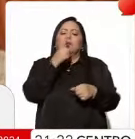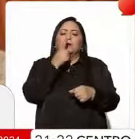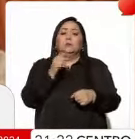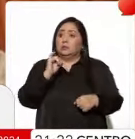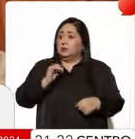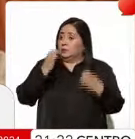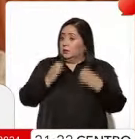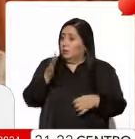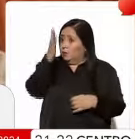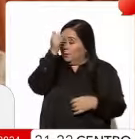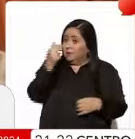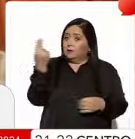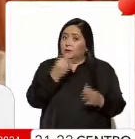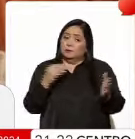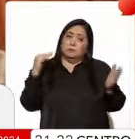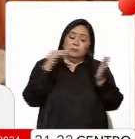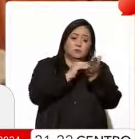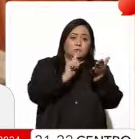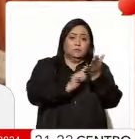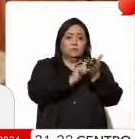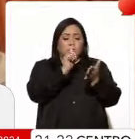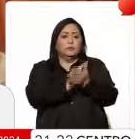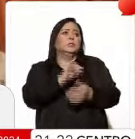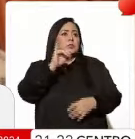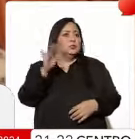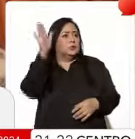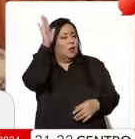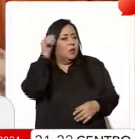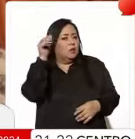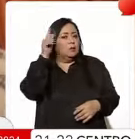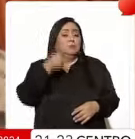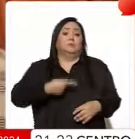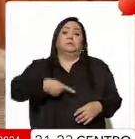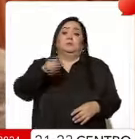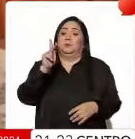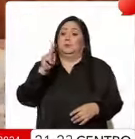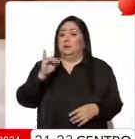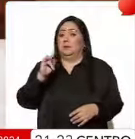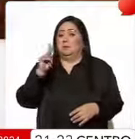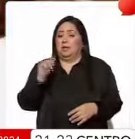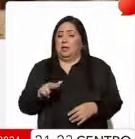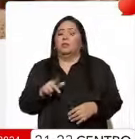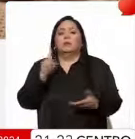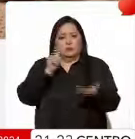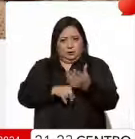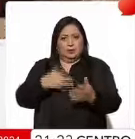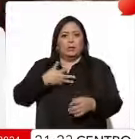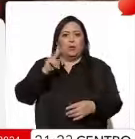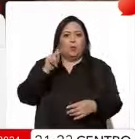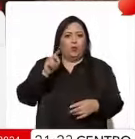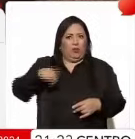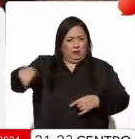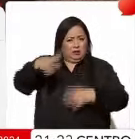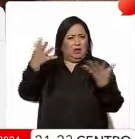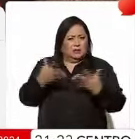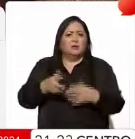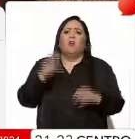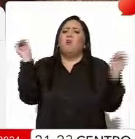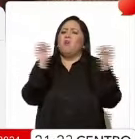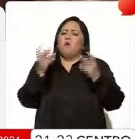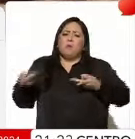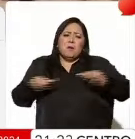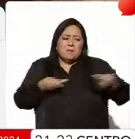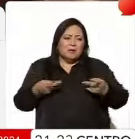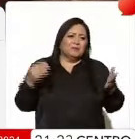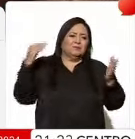de acuerdo que se tiene que reformar al Poder Judicial, estamos de acuerdo, pero al menos PRI-PAN estuvieron en el poder y no hicieron nada por una reforma profunda